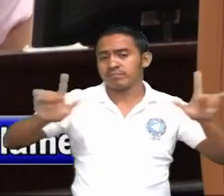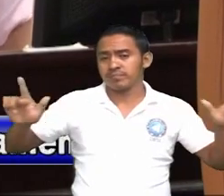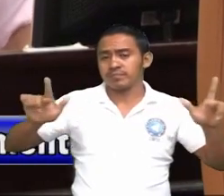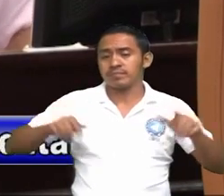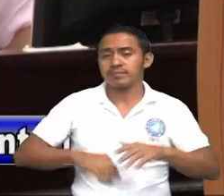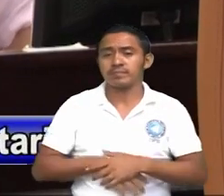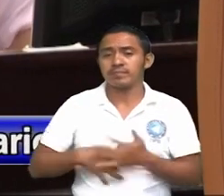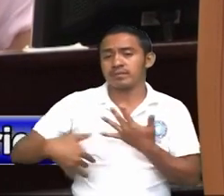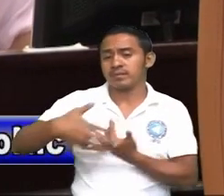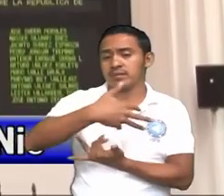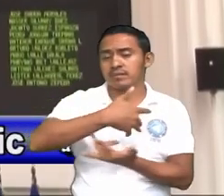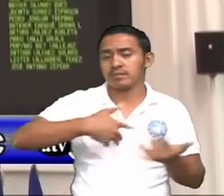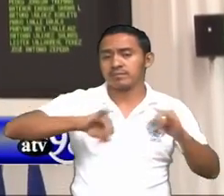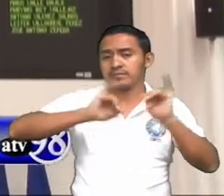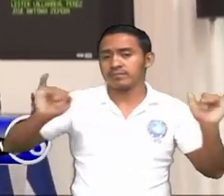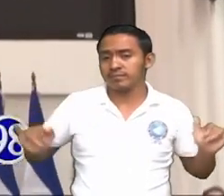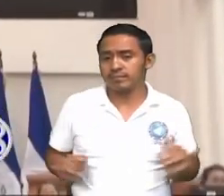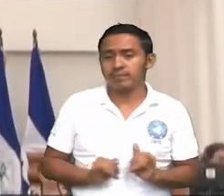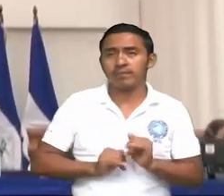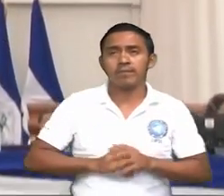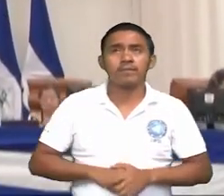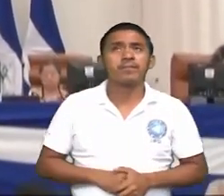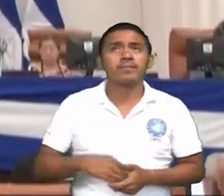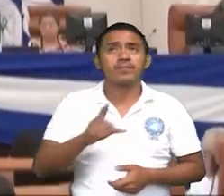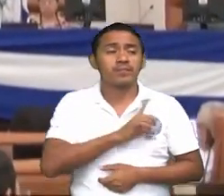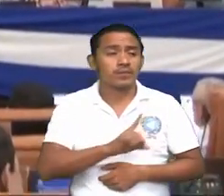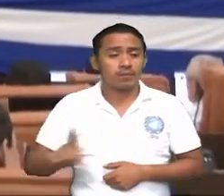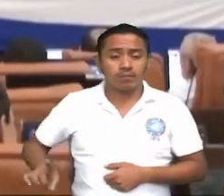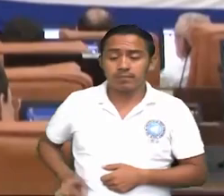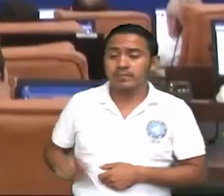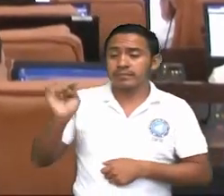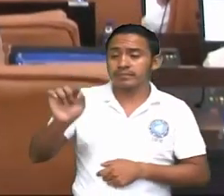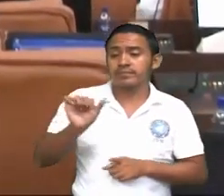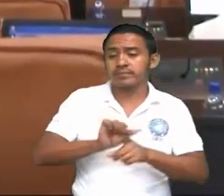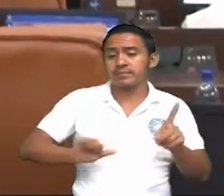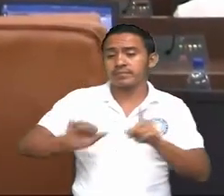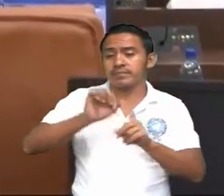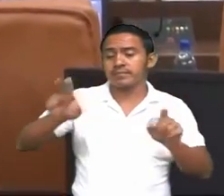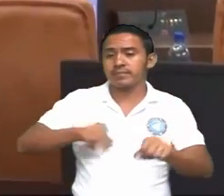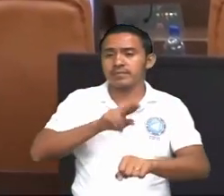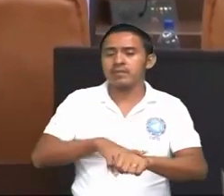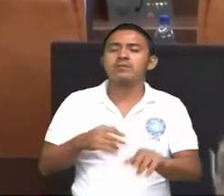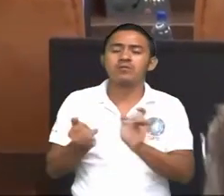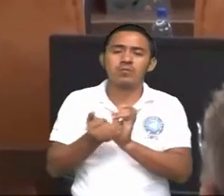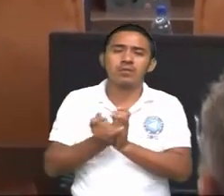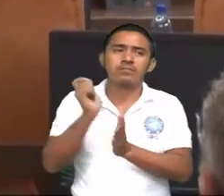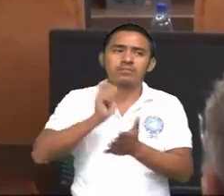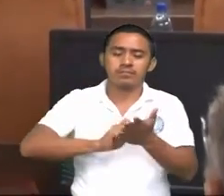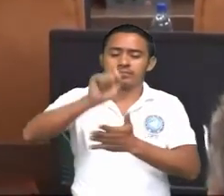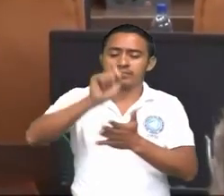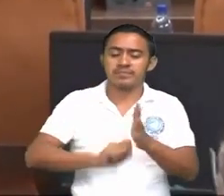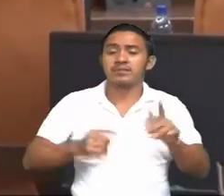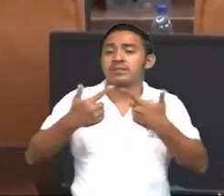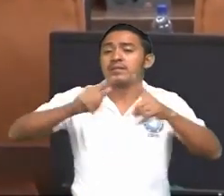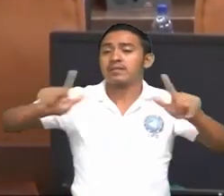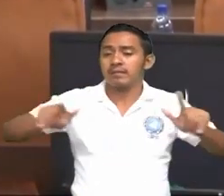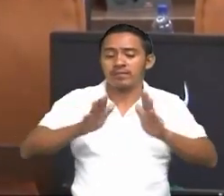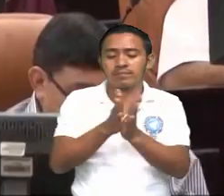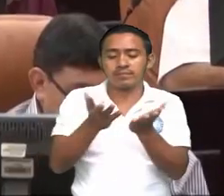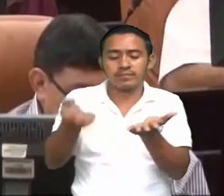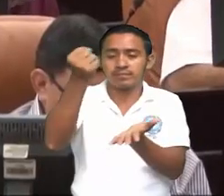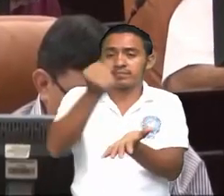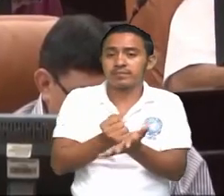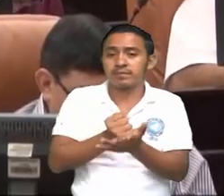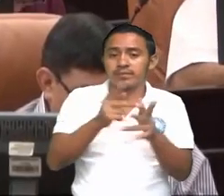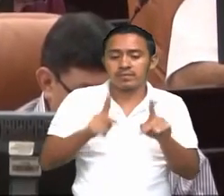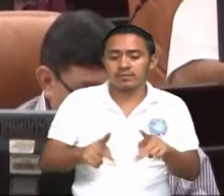relaciones internacionales. Los diputados y diputadas ante la Asamblea Nacional también aprobaron un acuerdo de libre visado para que ciudadanos